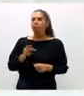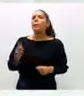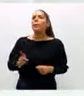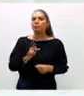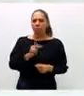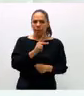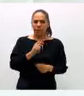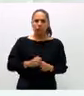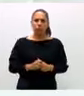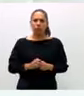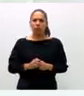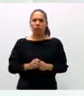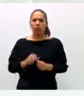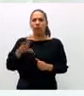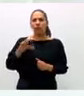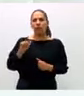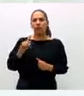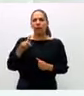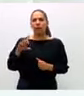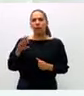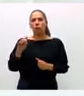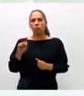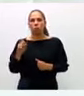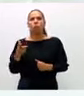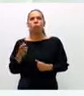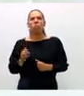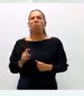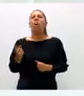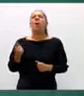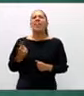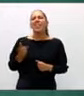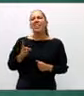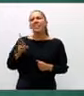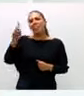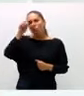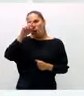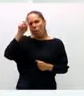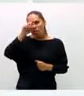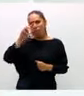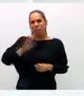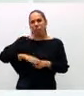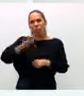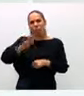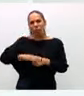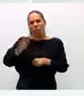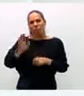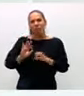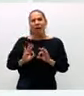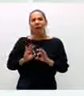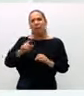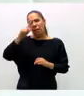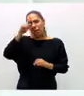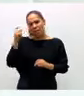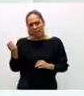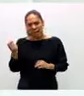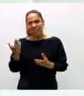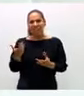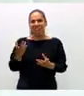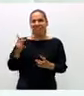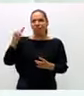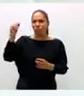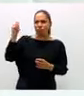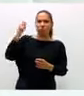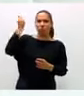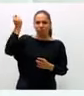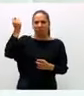audiencia. Nos dice Carlos Guzmán, ¿qué es lo más recomendable para la enseñanza de las técnicas de resolución de conflictos con